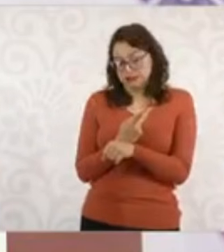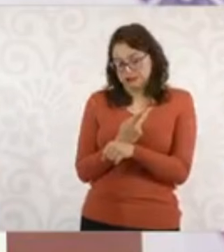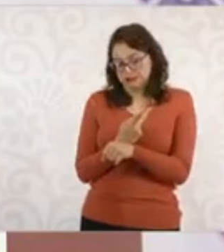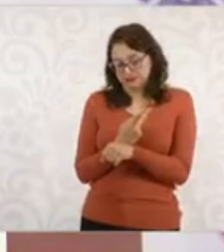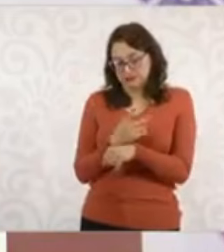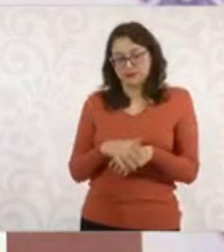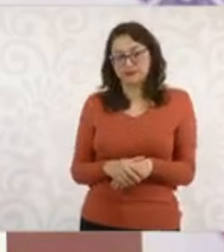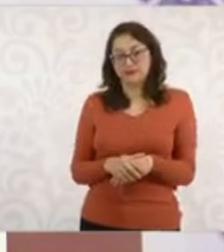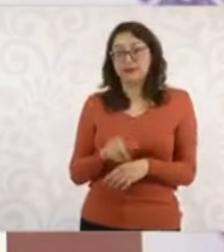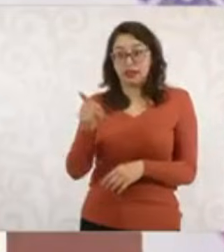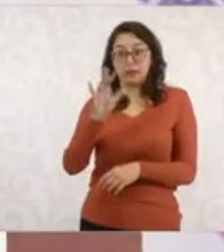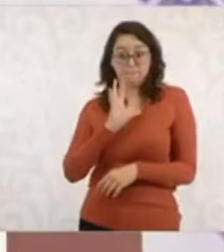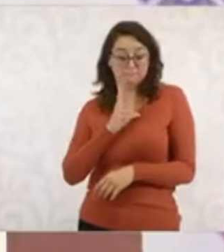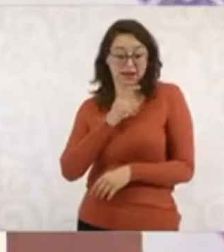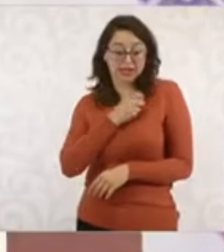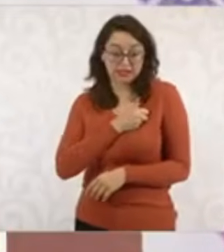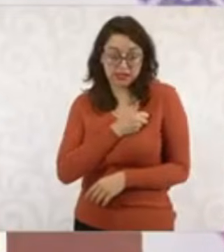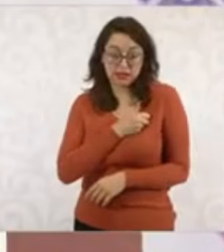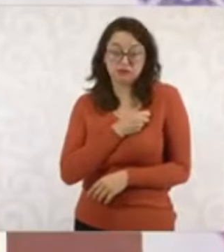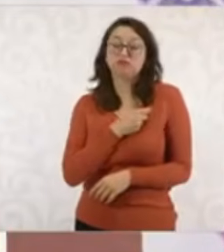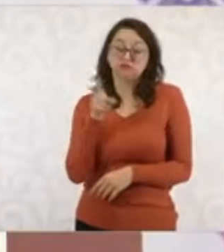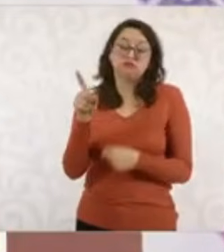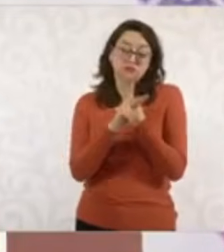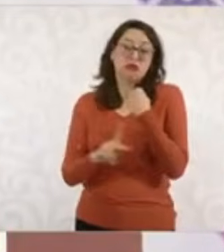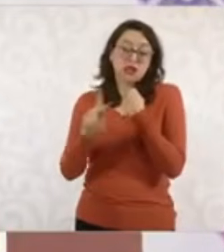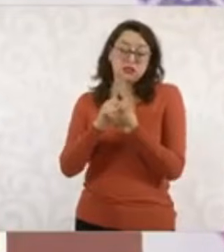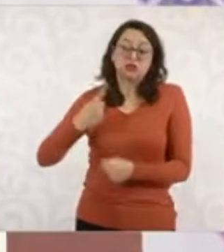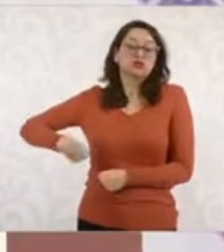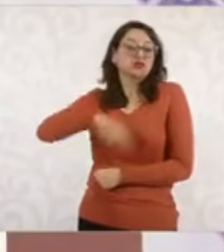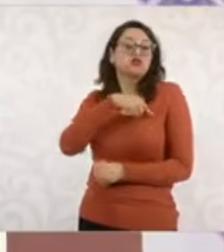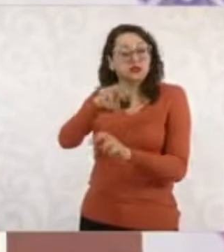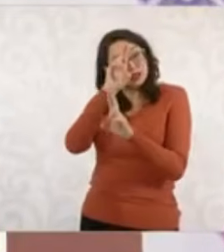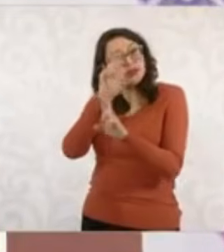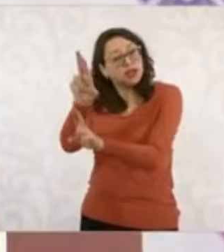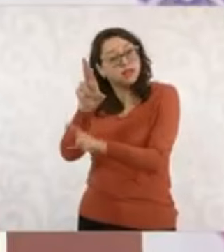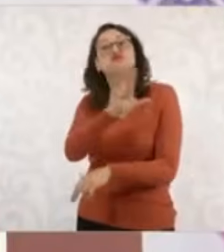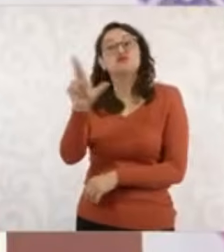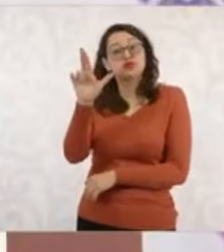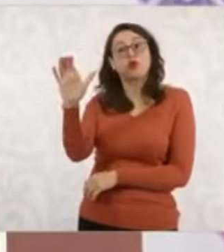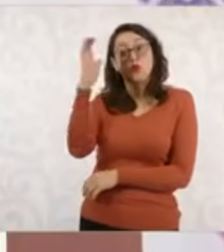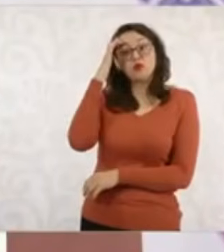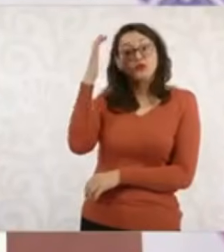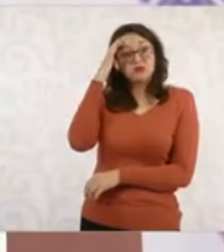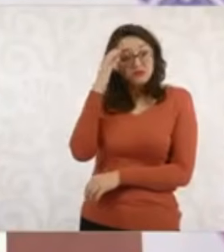que ha reconocido a Palestina como nación. Entonces, en